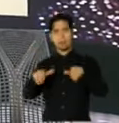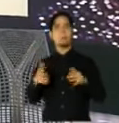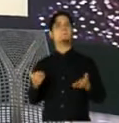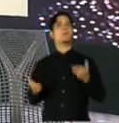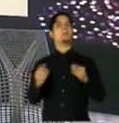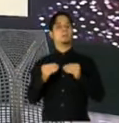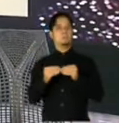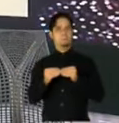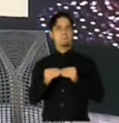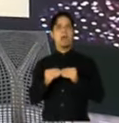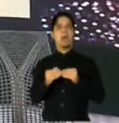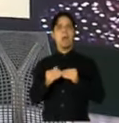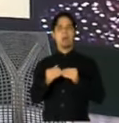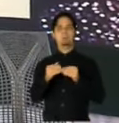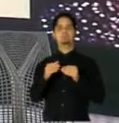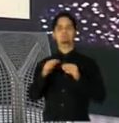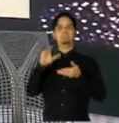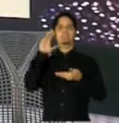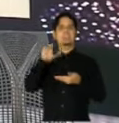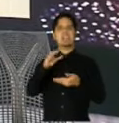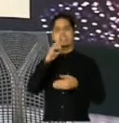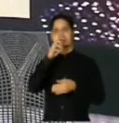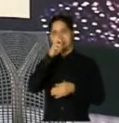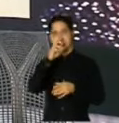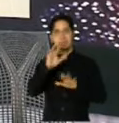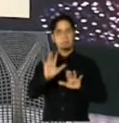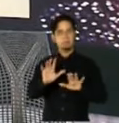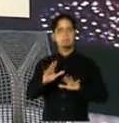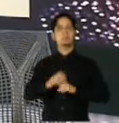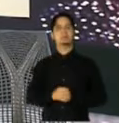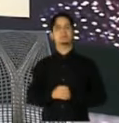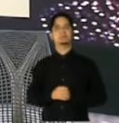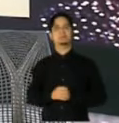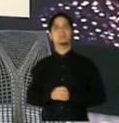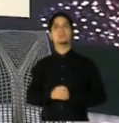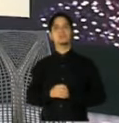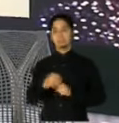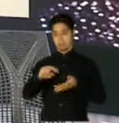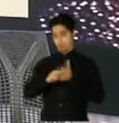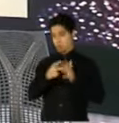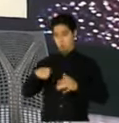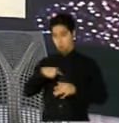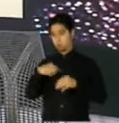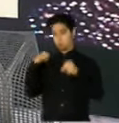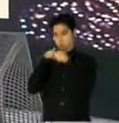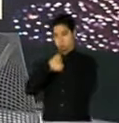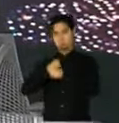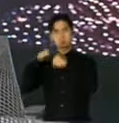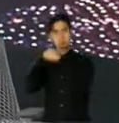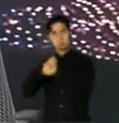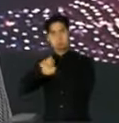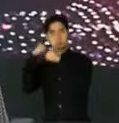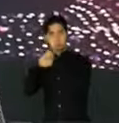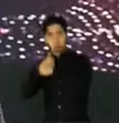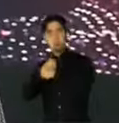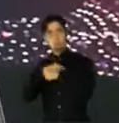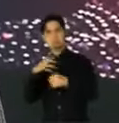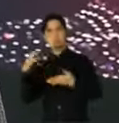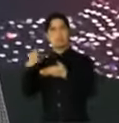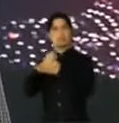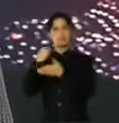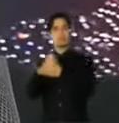liviana en la medida en que nosotros vayamos mejorando, ¿verdad? Nosotros vamos a ir ganando la batalla. Si en este camino que vamos